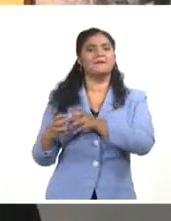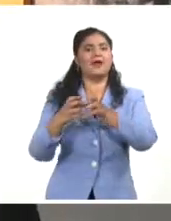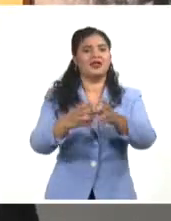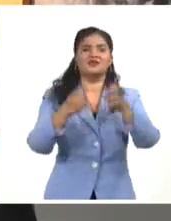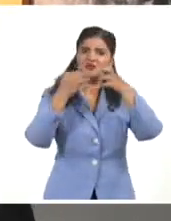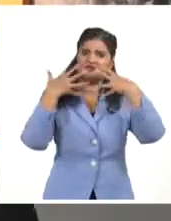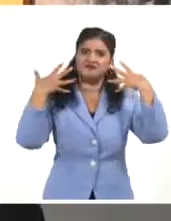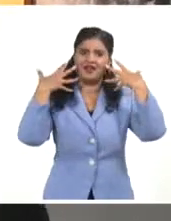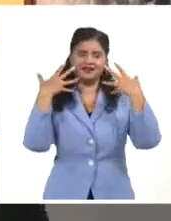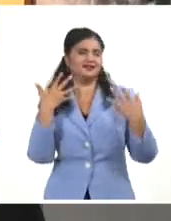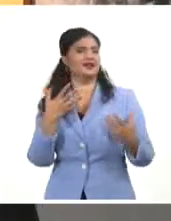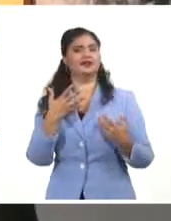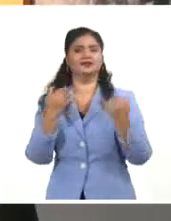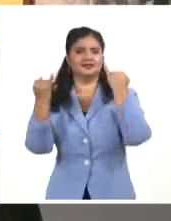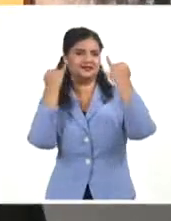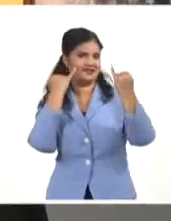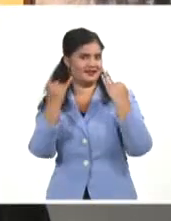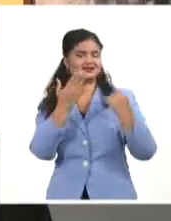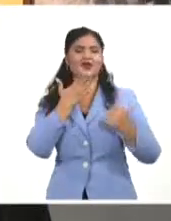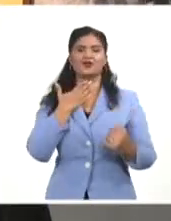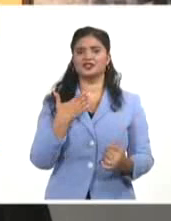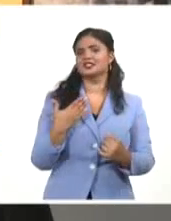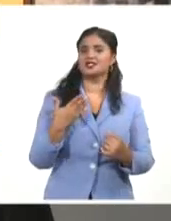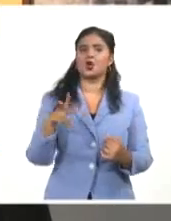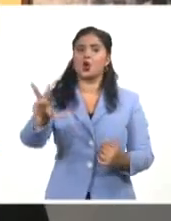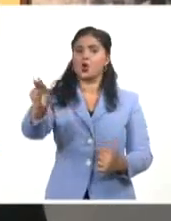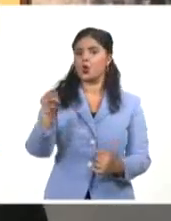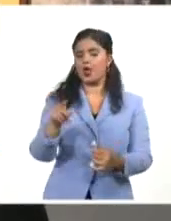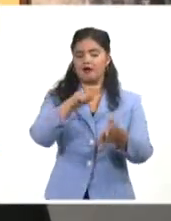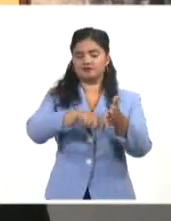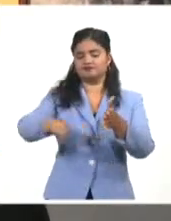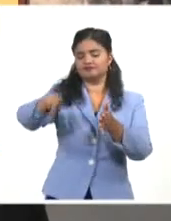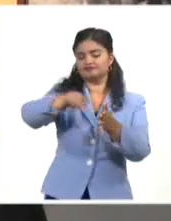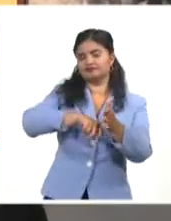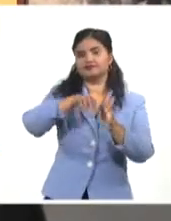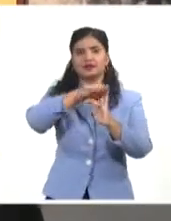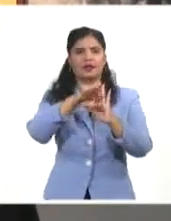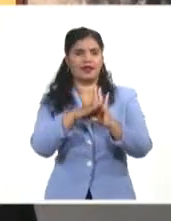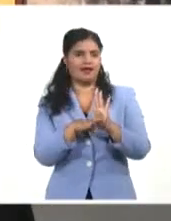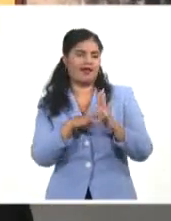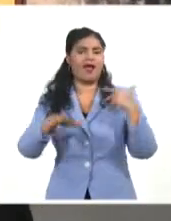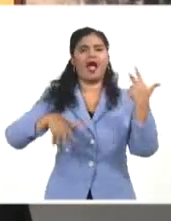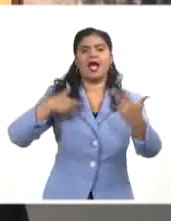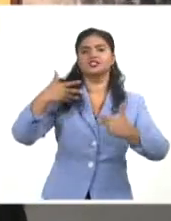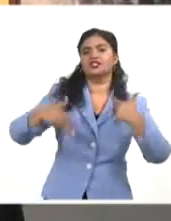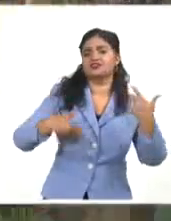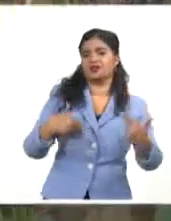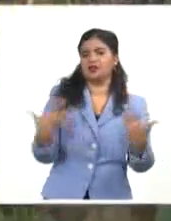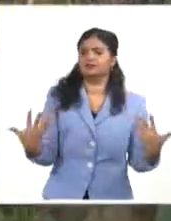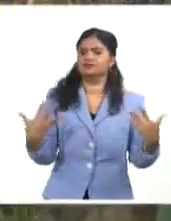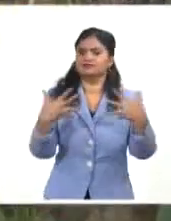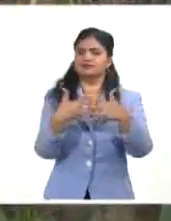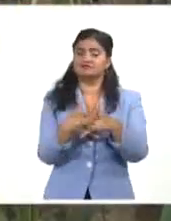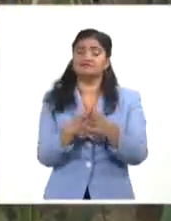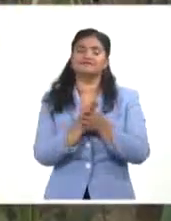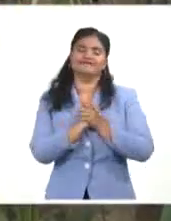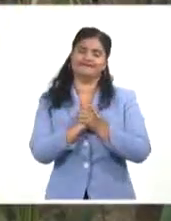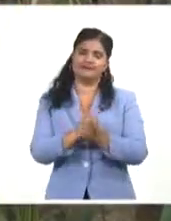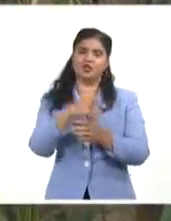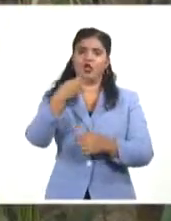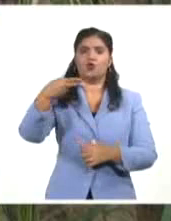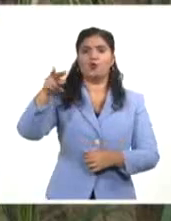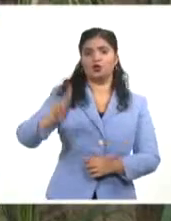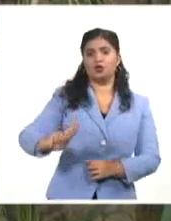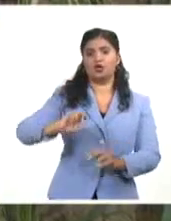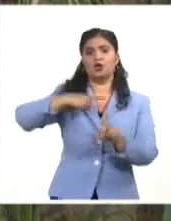con mucho dinamismo y con más empuje para la solidaridad de Puerto Rico con Cuba. Estamos pasando por tiempos